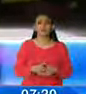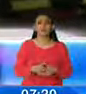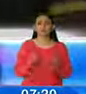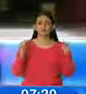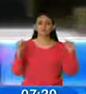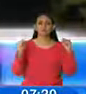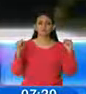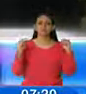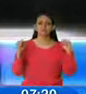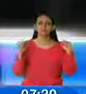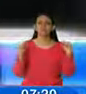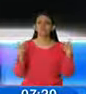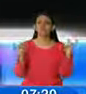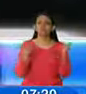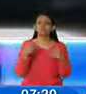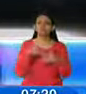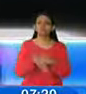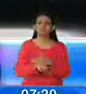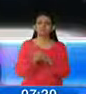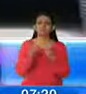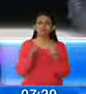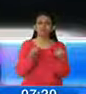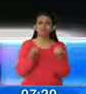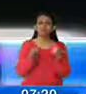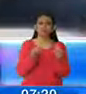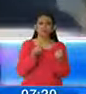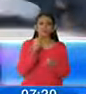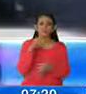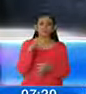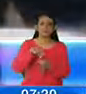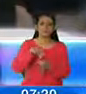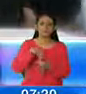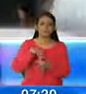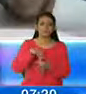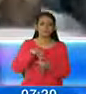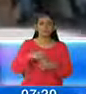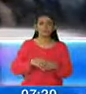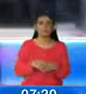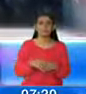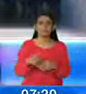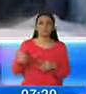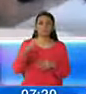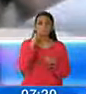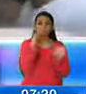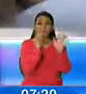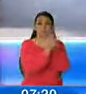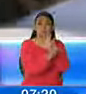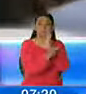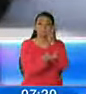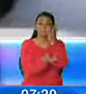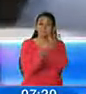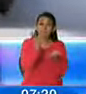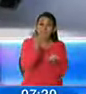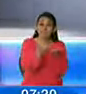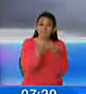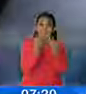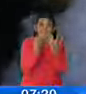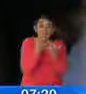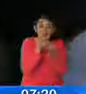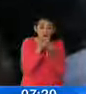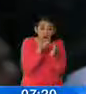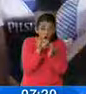Sitio donde funciona su centro de control electoral. Denunciaban haber sido víctimas de un intento